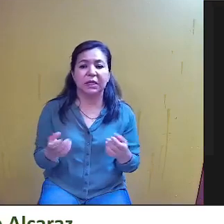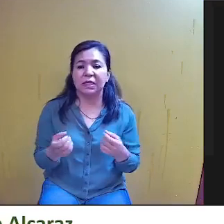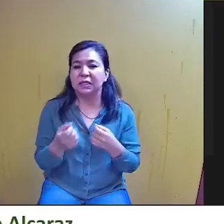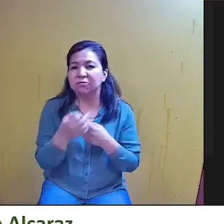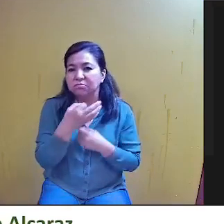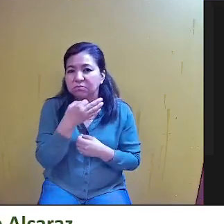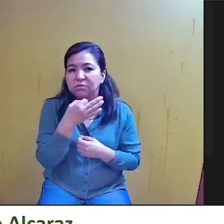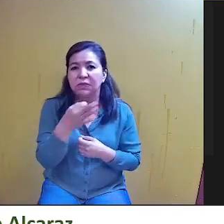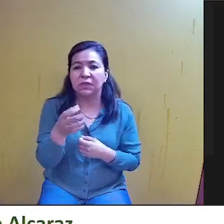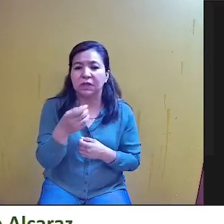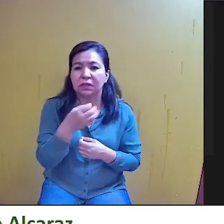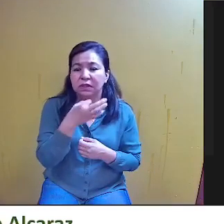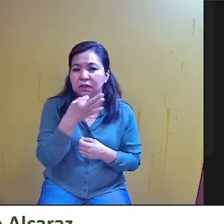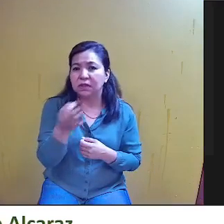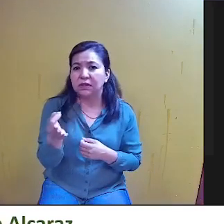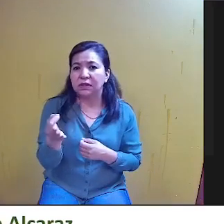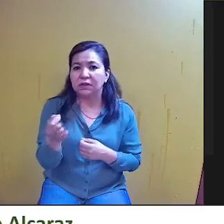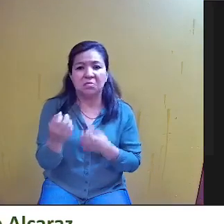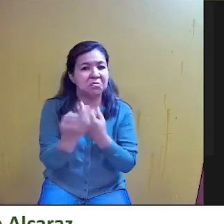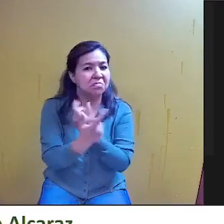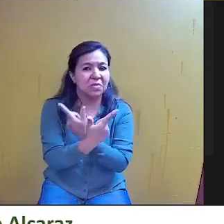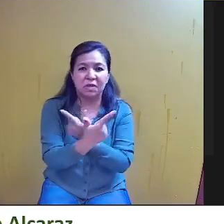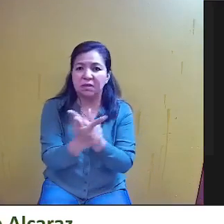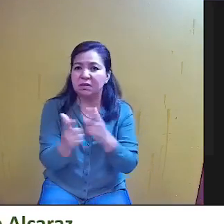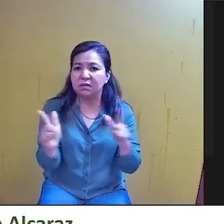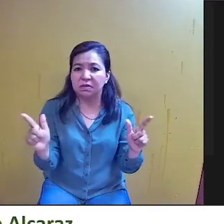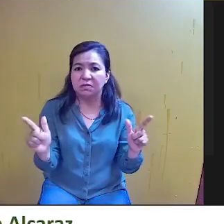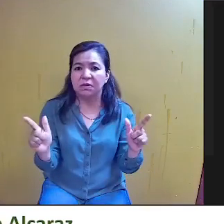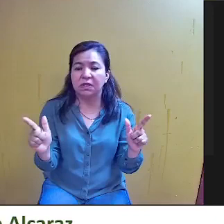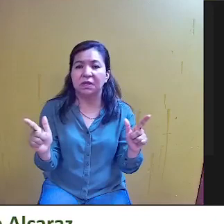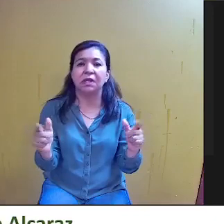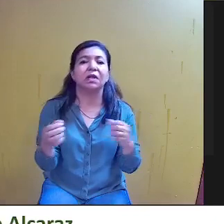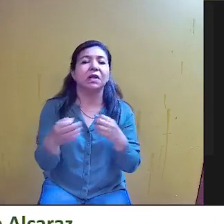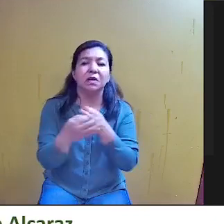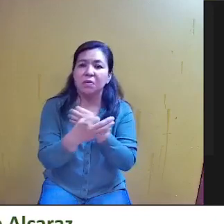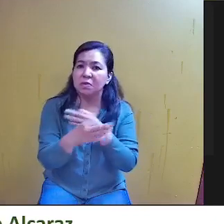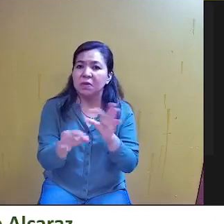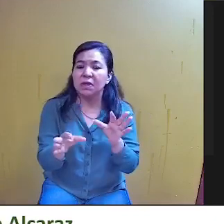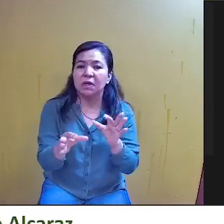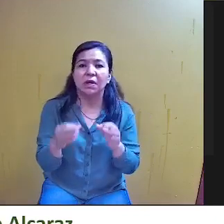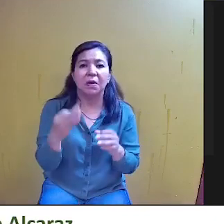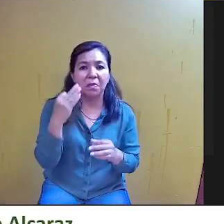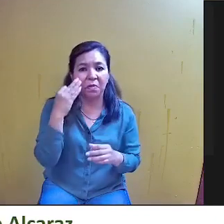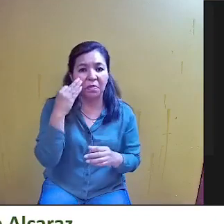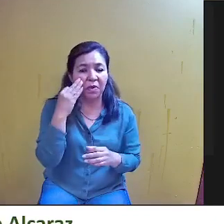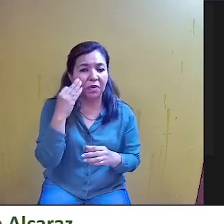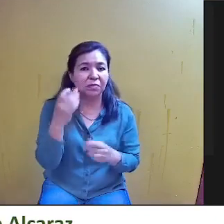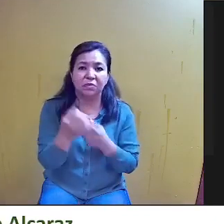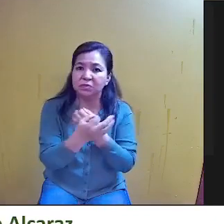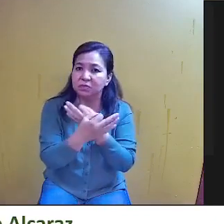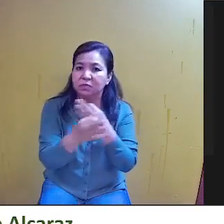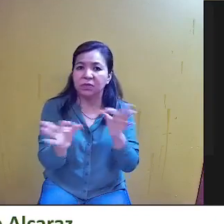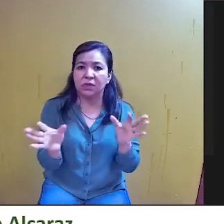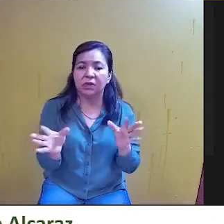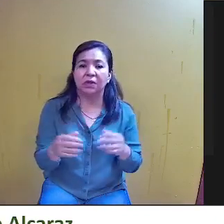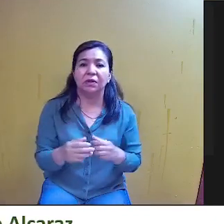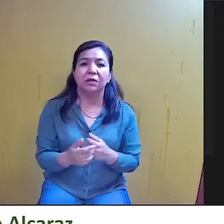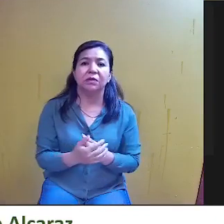expresiones bajo la libertad de un ciudadano de publicar en su página